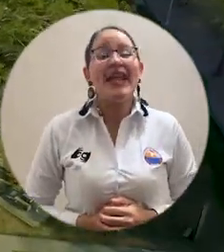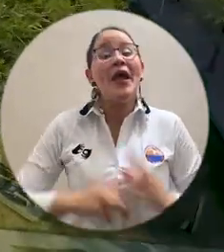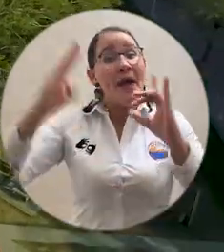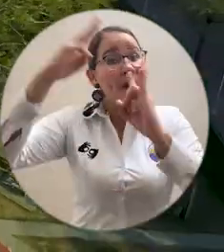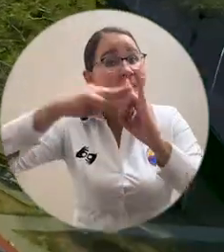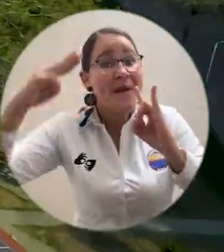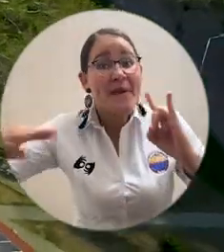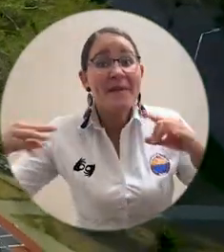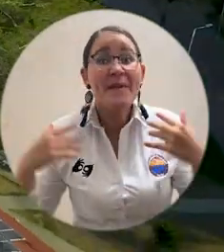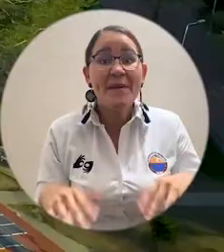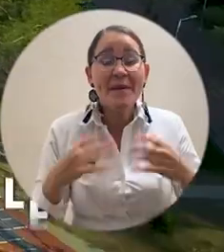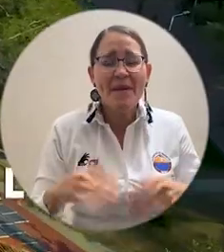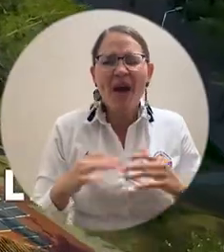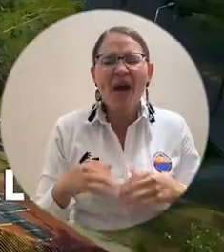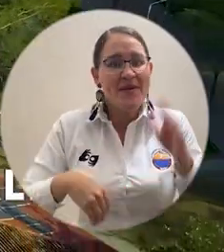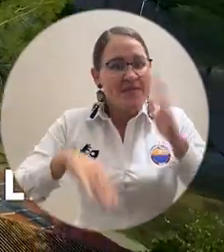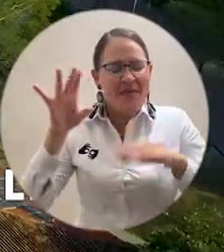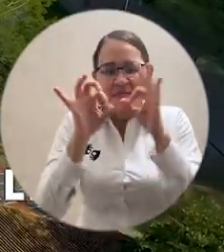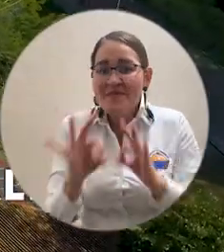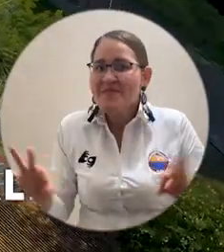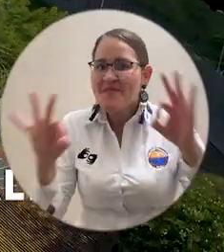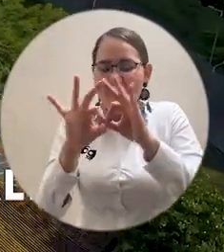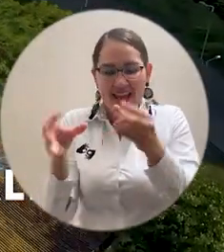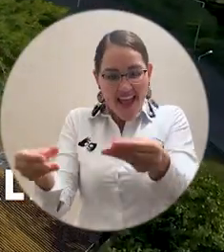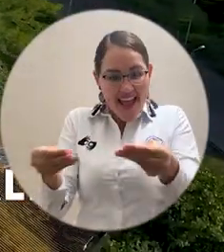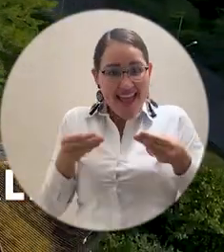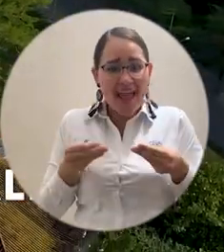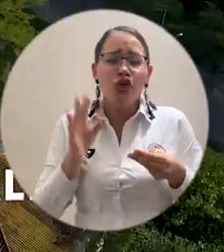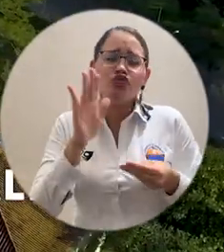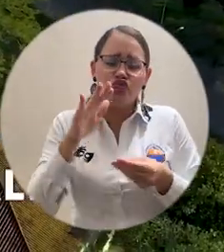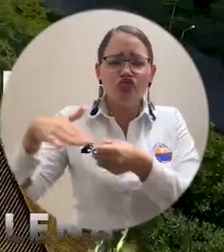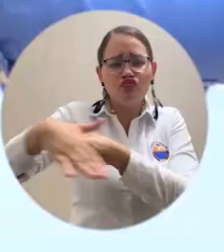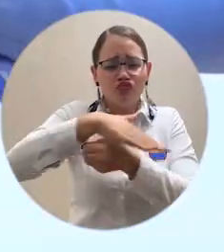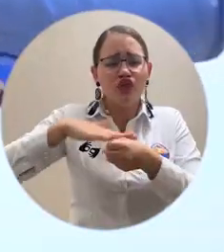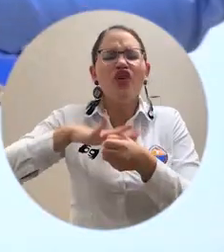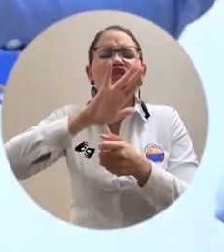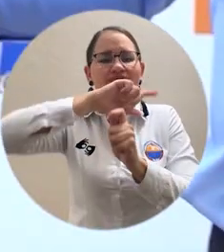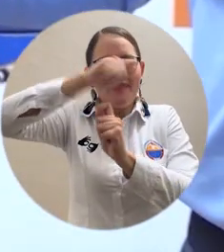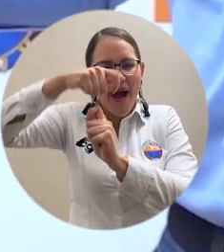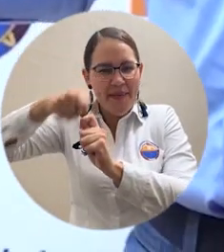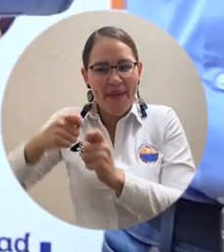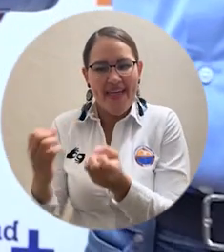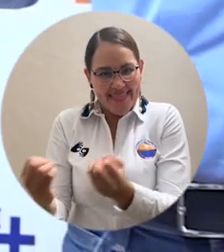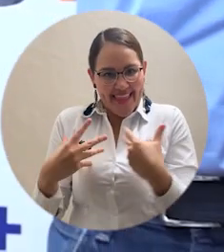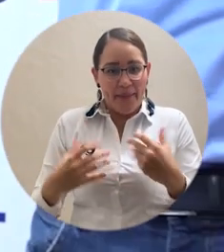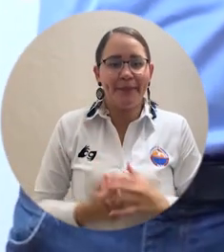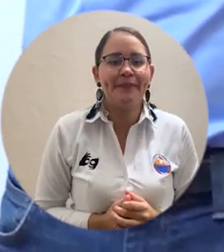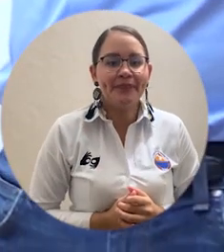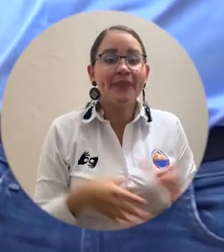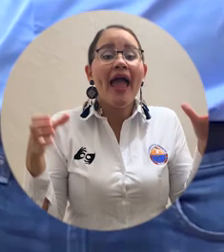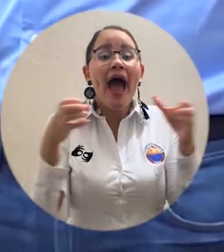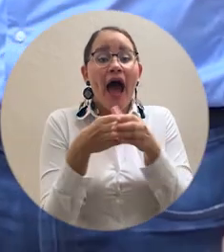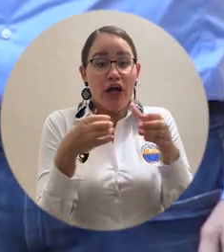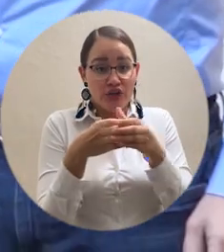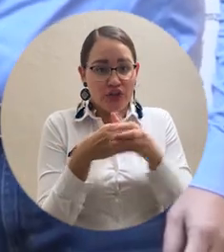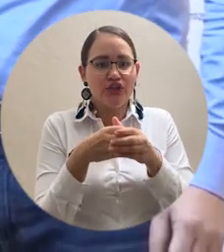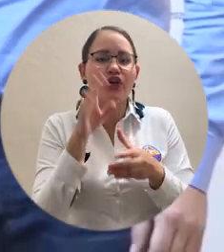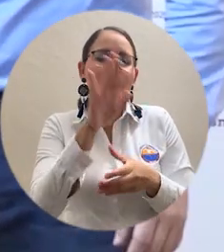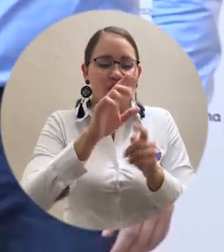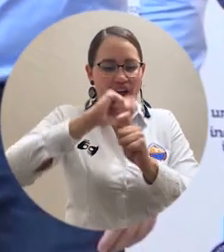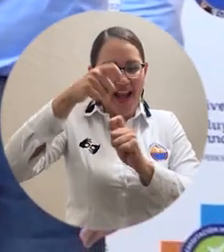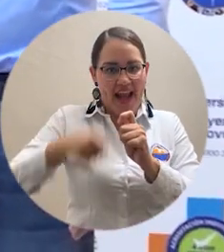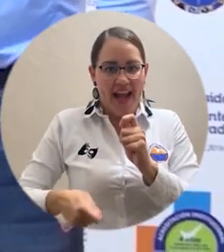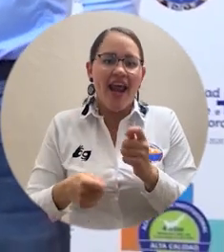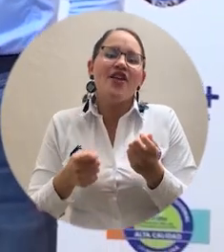Uni Magdalena recibió importante aporte de un sector del gremio bananero. Como Asociación de Bananeros del Magdalena y La